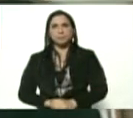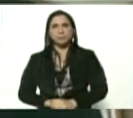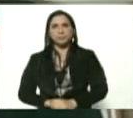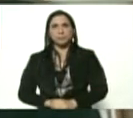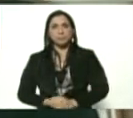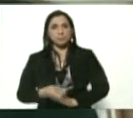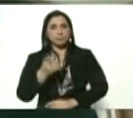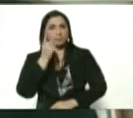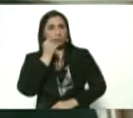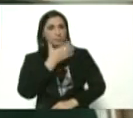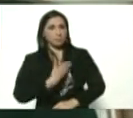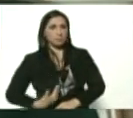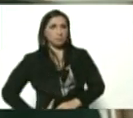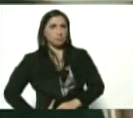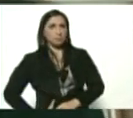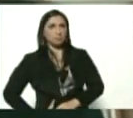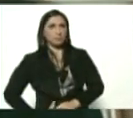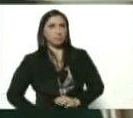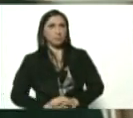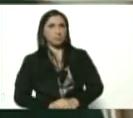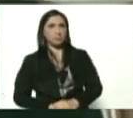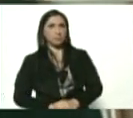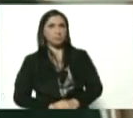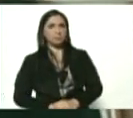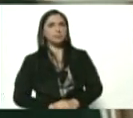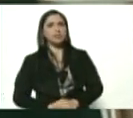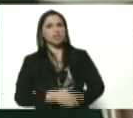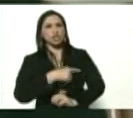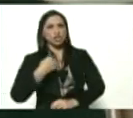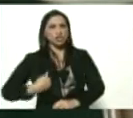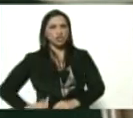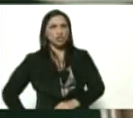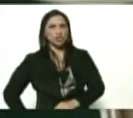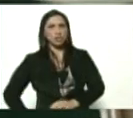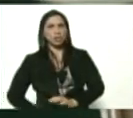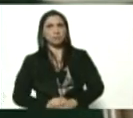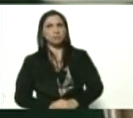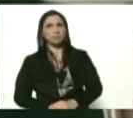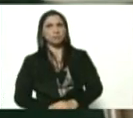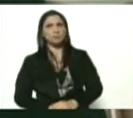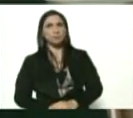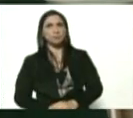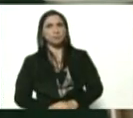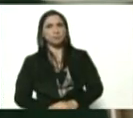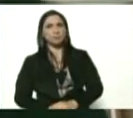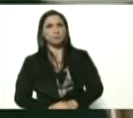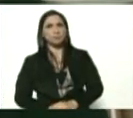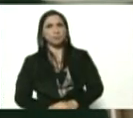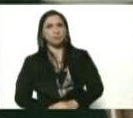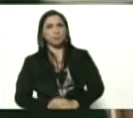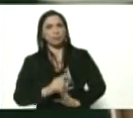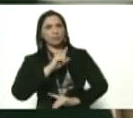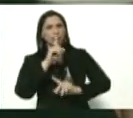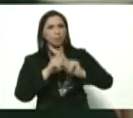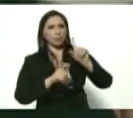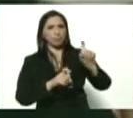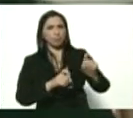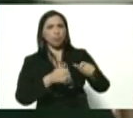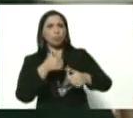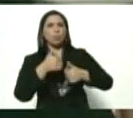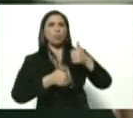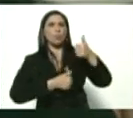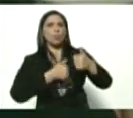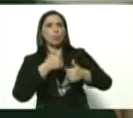Señor presidente, soy de la República Popular China. Me llamo Xiaoping, soy de CGTN. Mi pregunta es, ¿cuáles